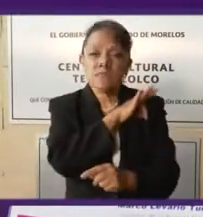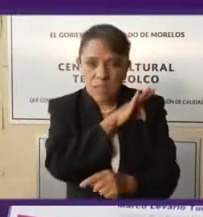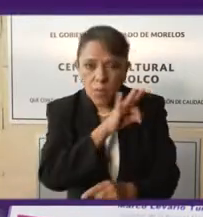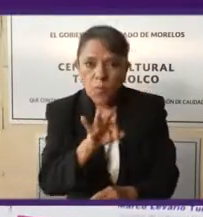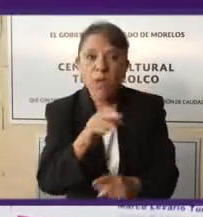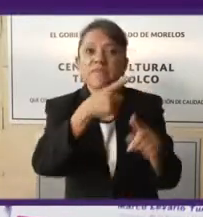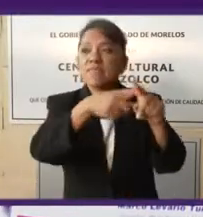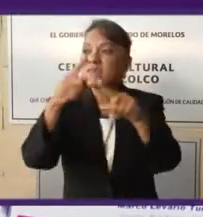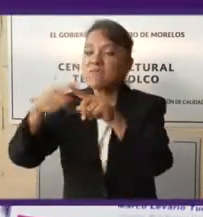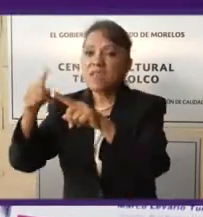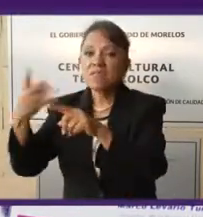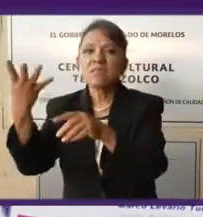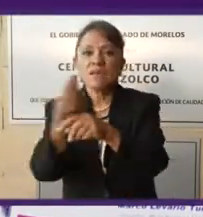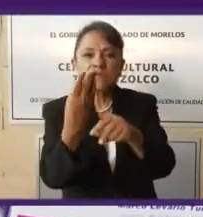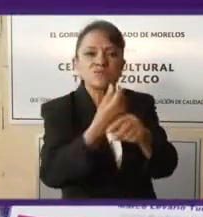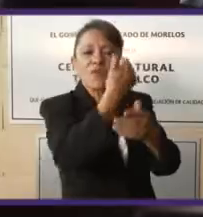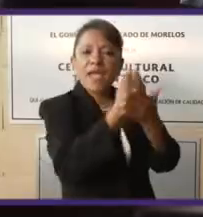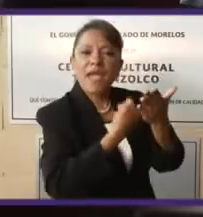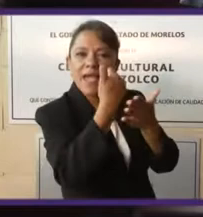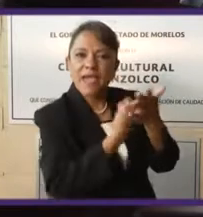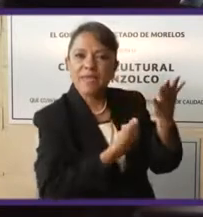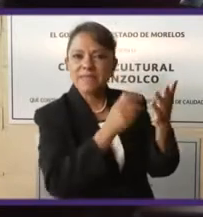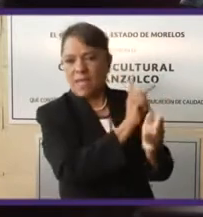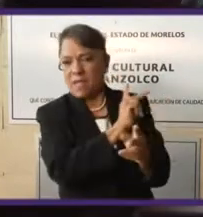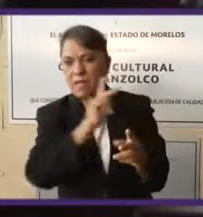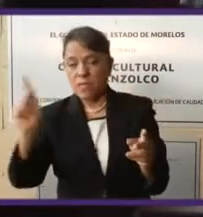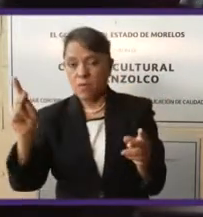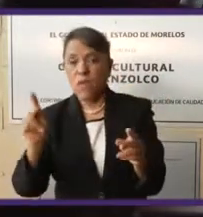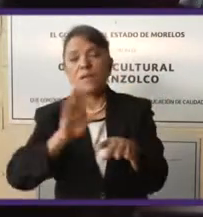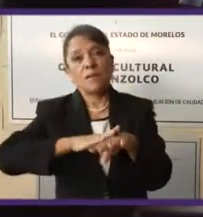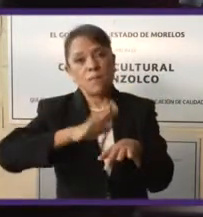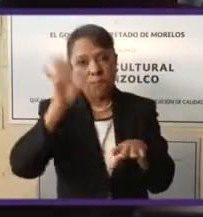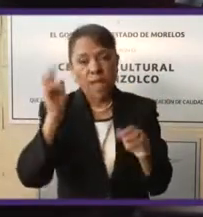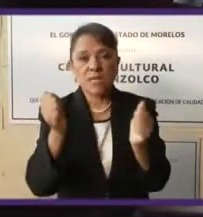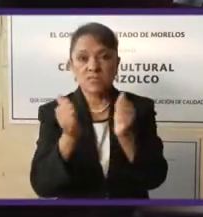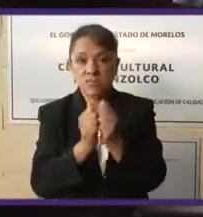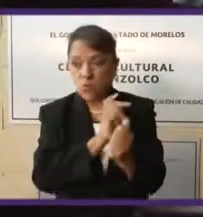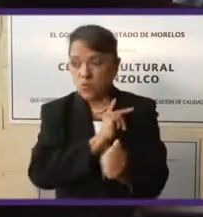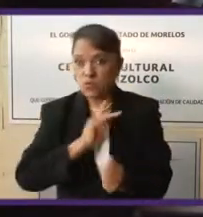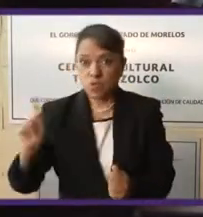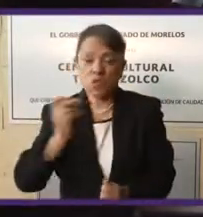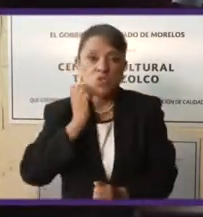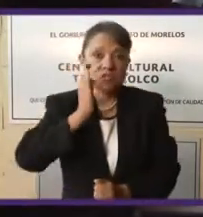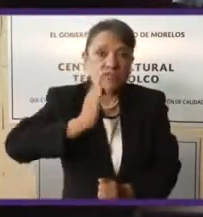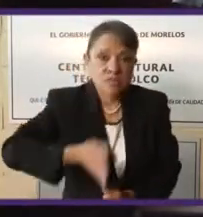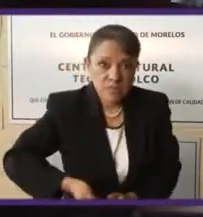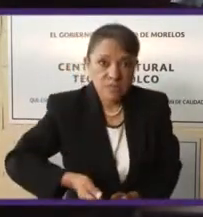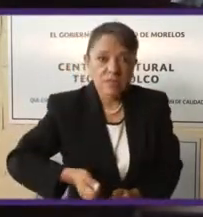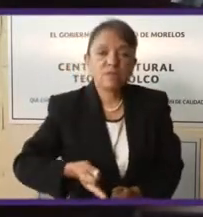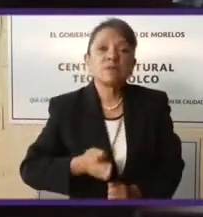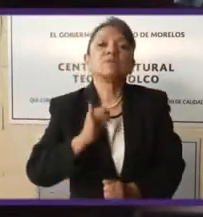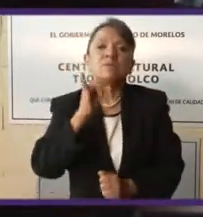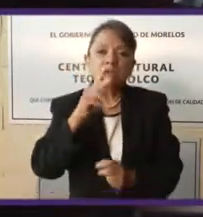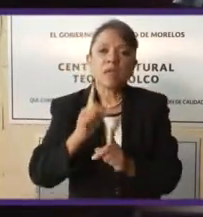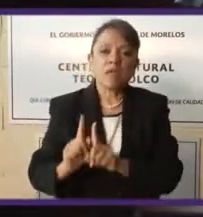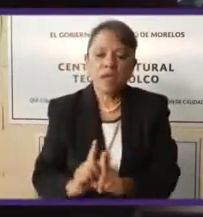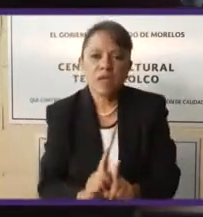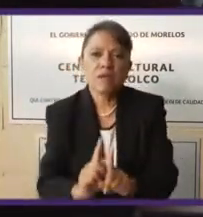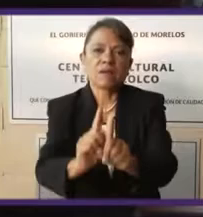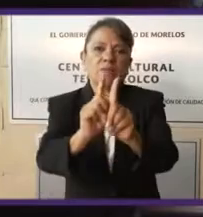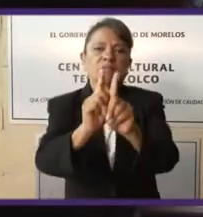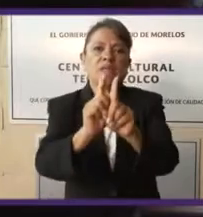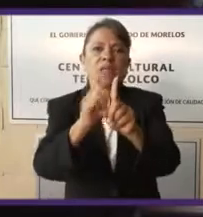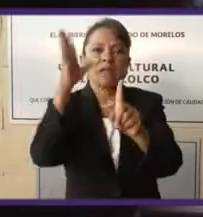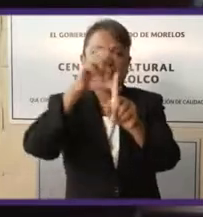construir agendas comunes, con mayor razón con aquellos con quienes nos proponemos y nos disponemos a caminar para lograr ese